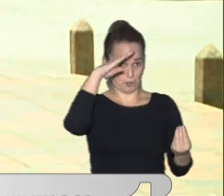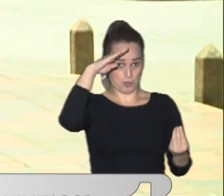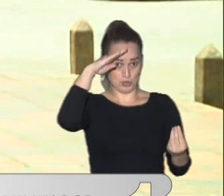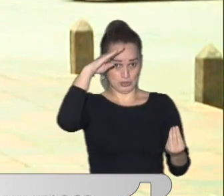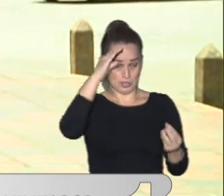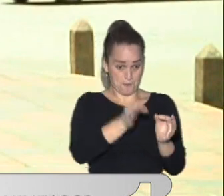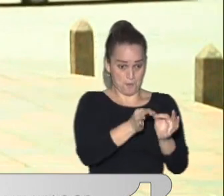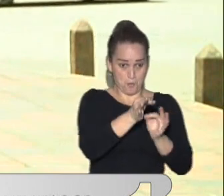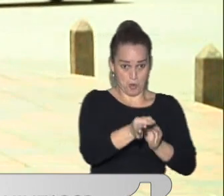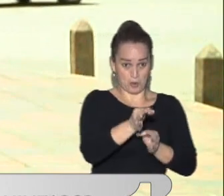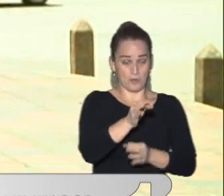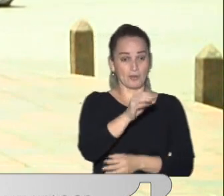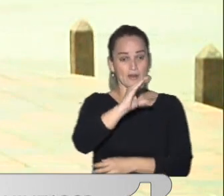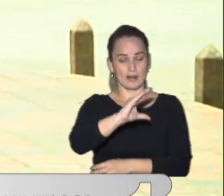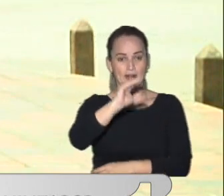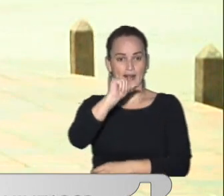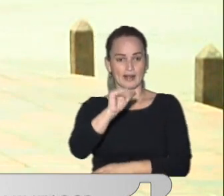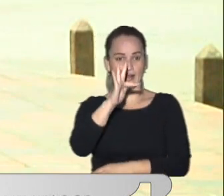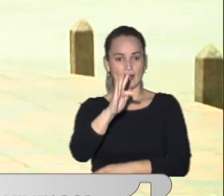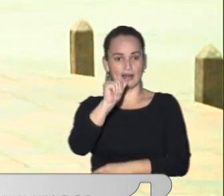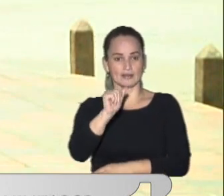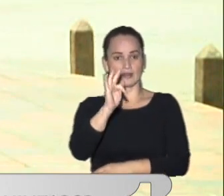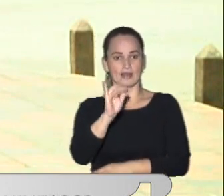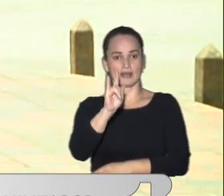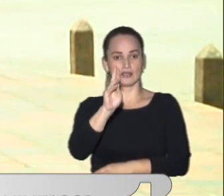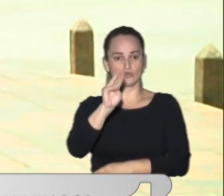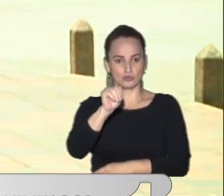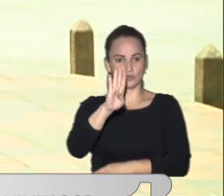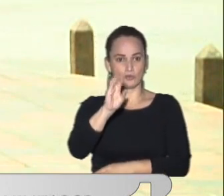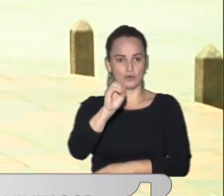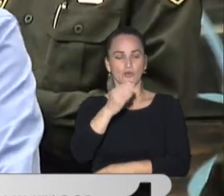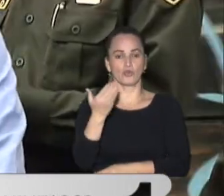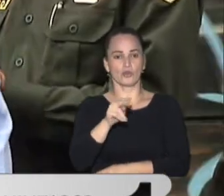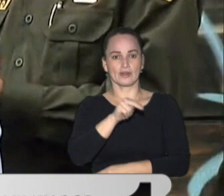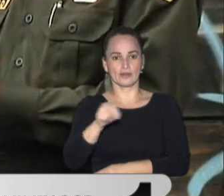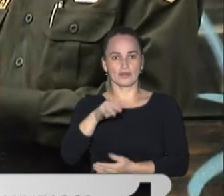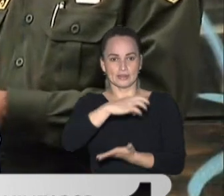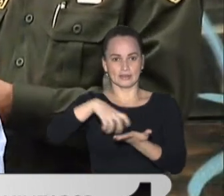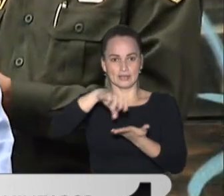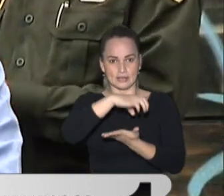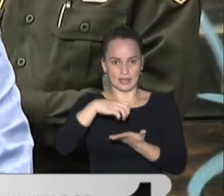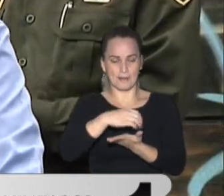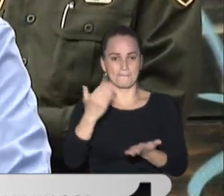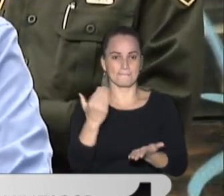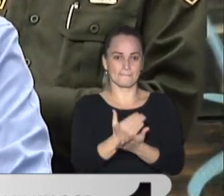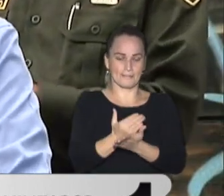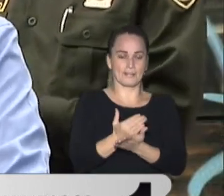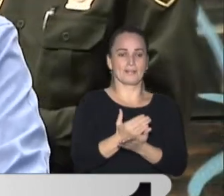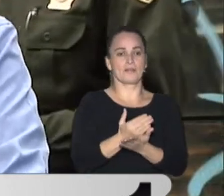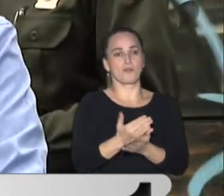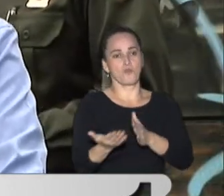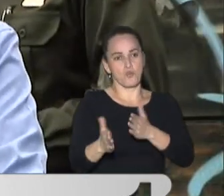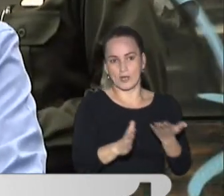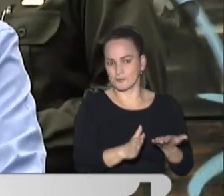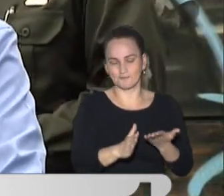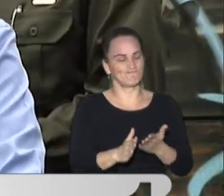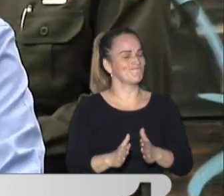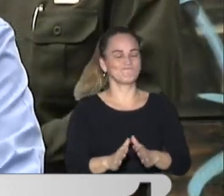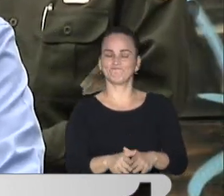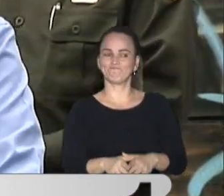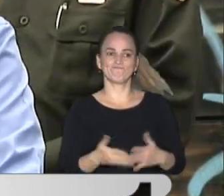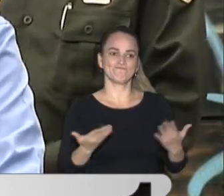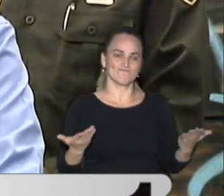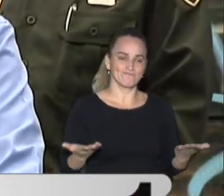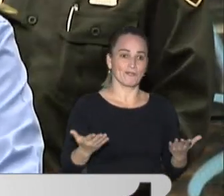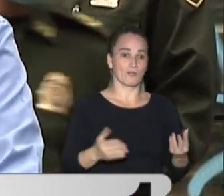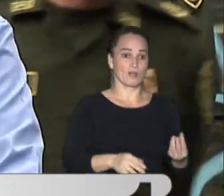zona rural del Catatumbo, en norte de Santander, que dejó dos muertos y 11 heridos. Lo primero es rechazar el vil ataque cometido